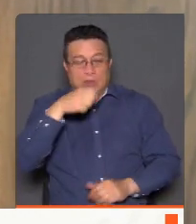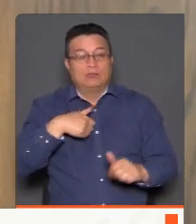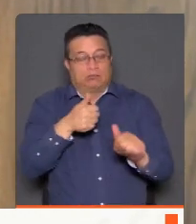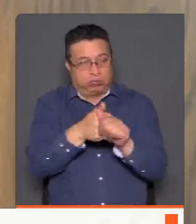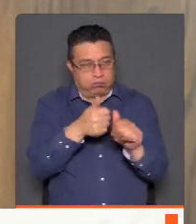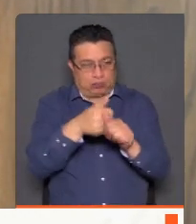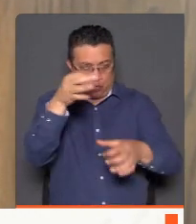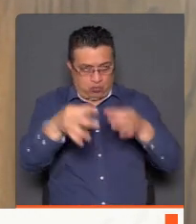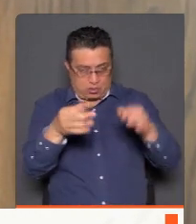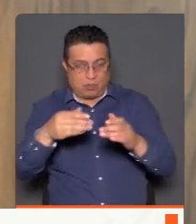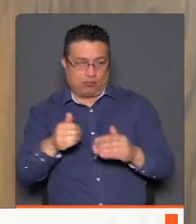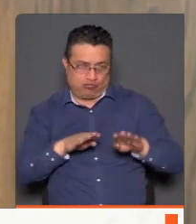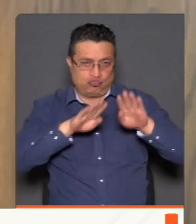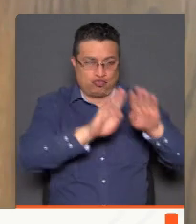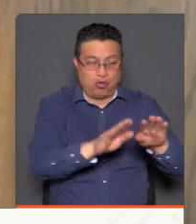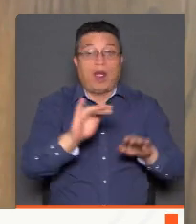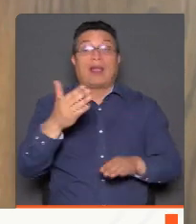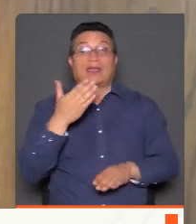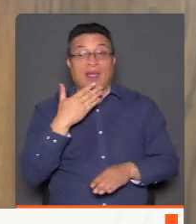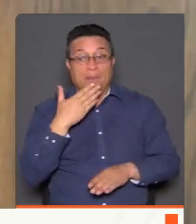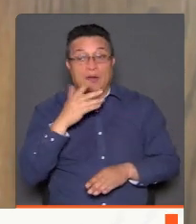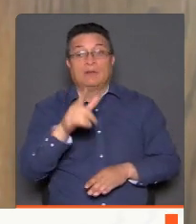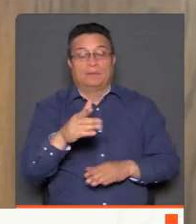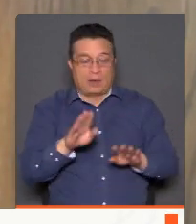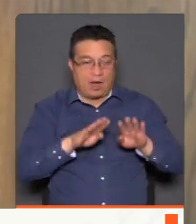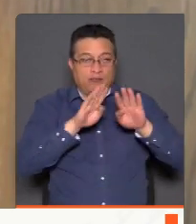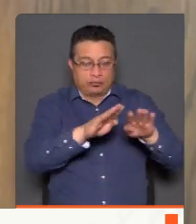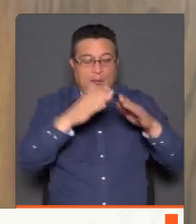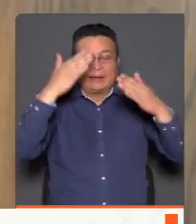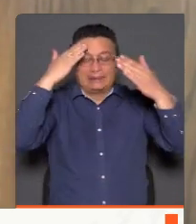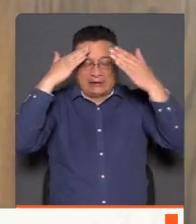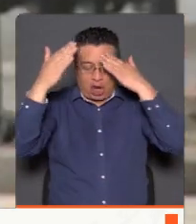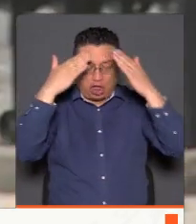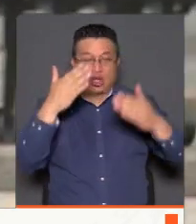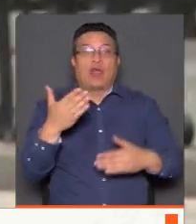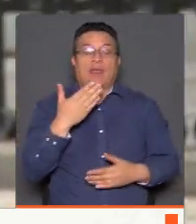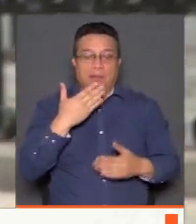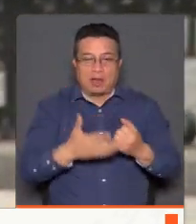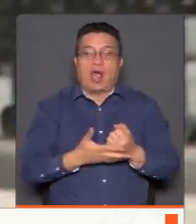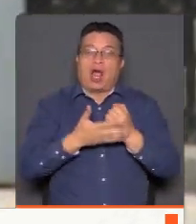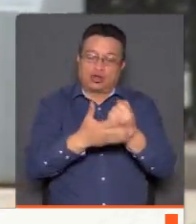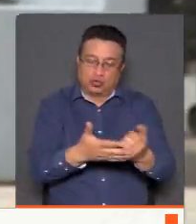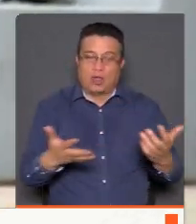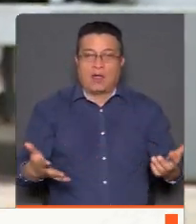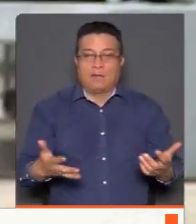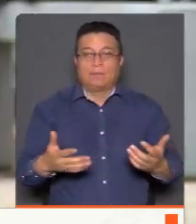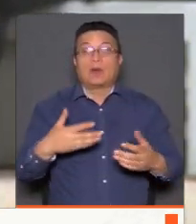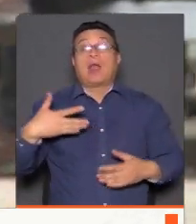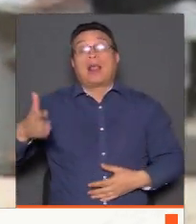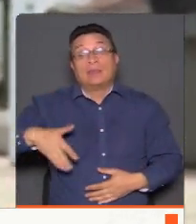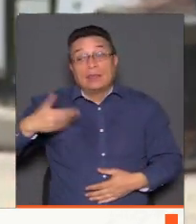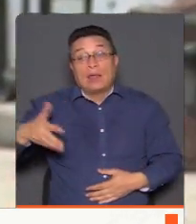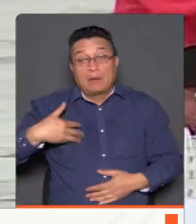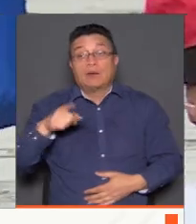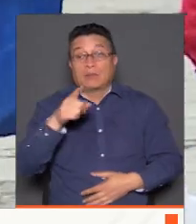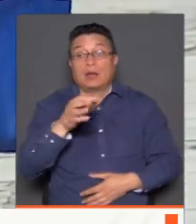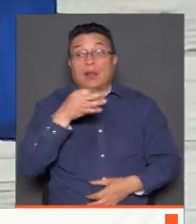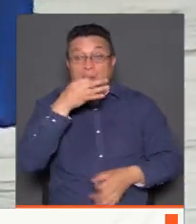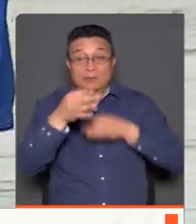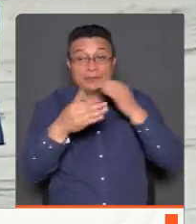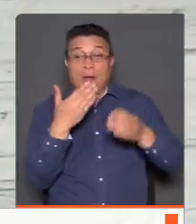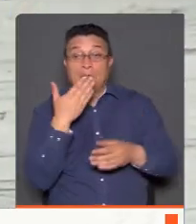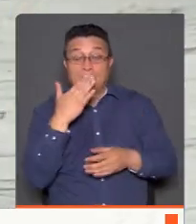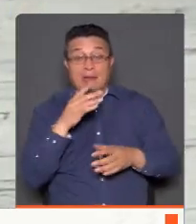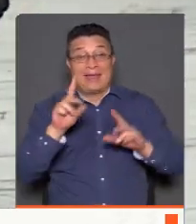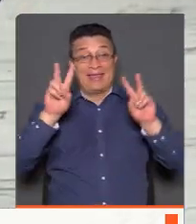jurídica, pero también principalmente asesoría psicológica y, por supuesto, social. Lamentablemente, y según expertos en seguridad,